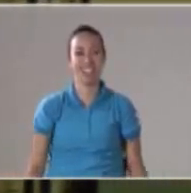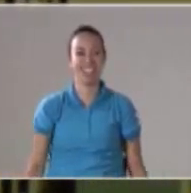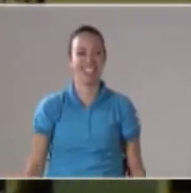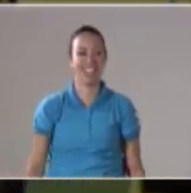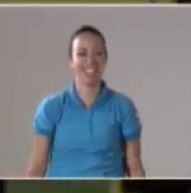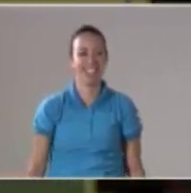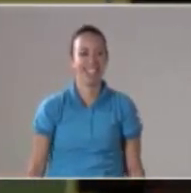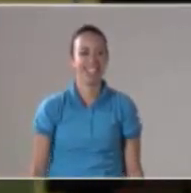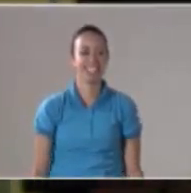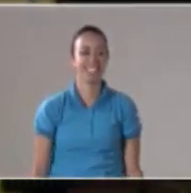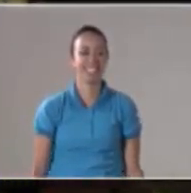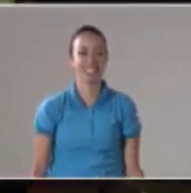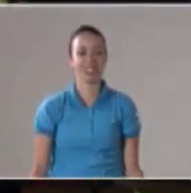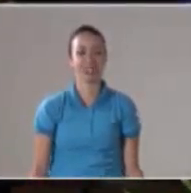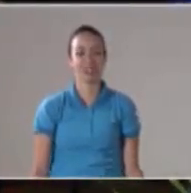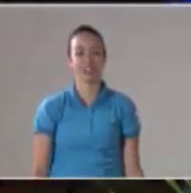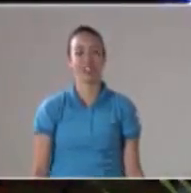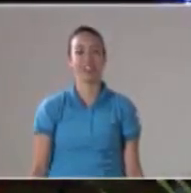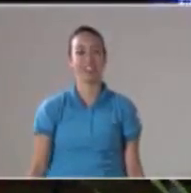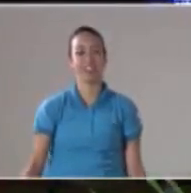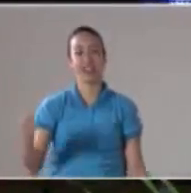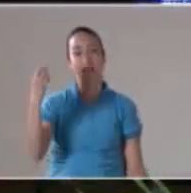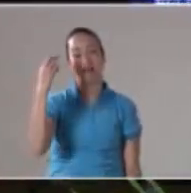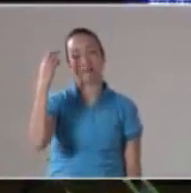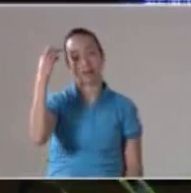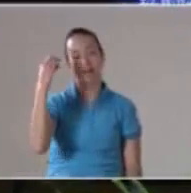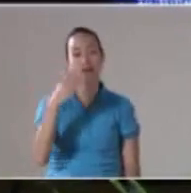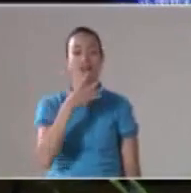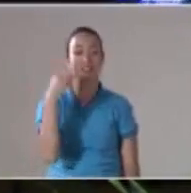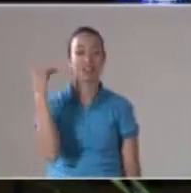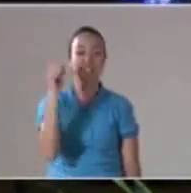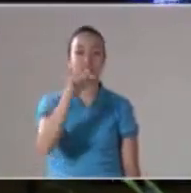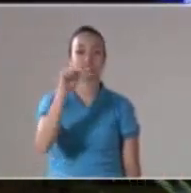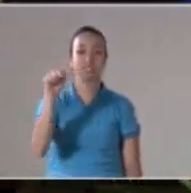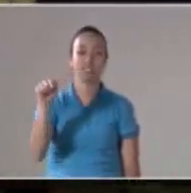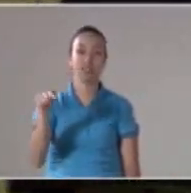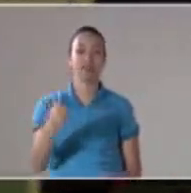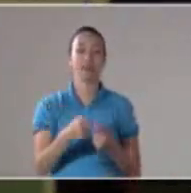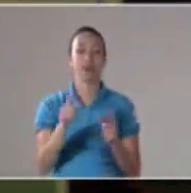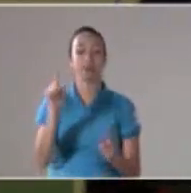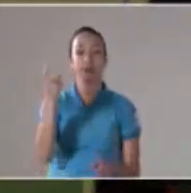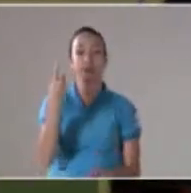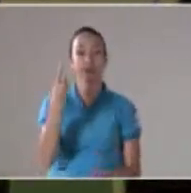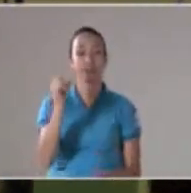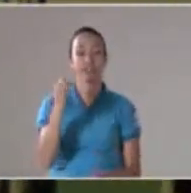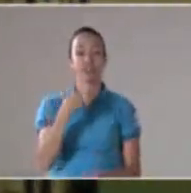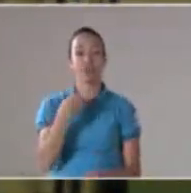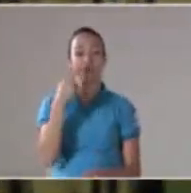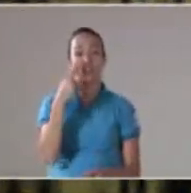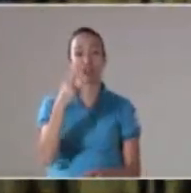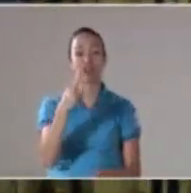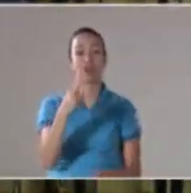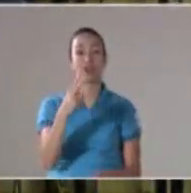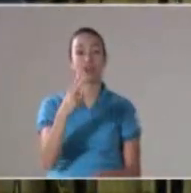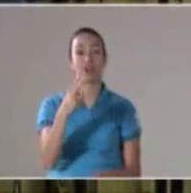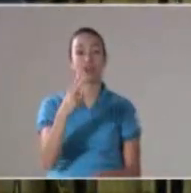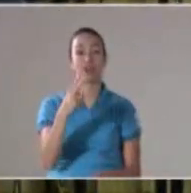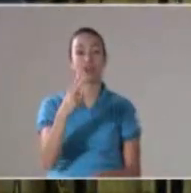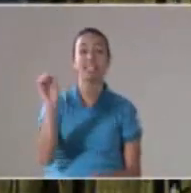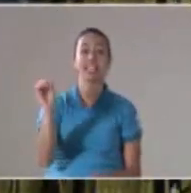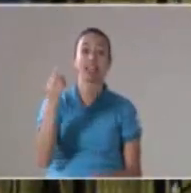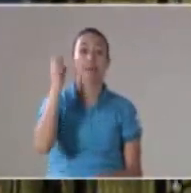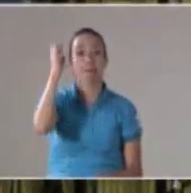pido perdón a Pablo, a Dios y a usted. Pero yo lo que veo en el contexto es que él amaba